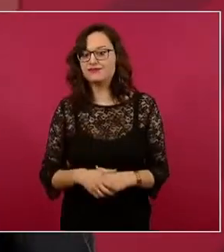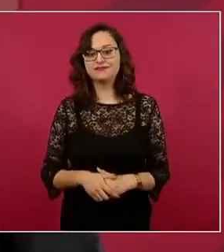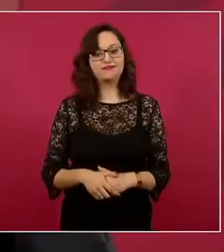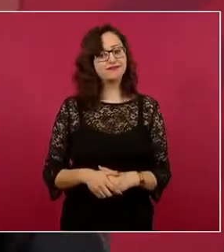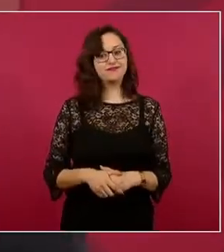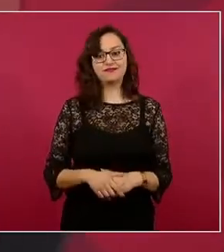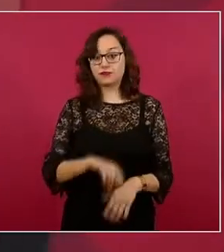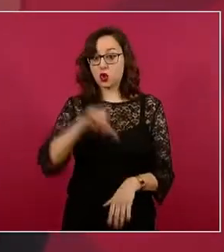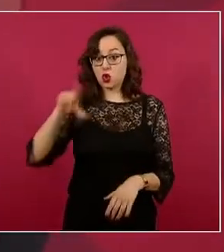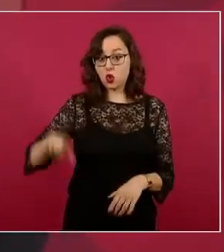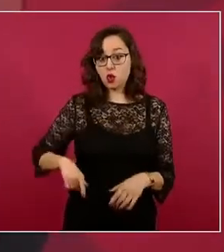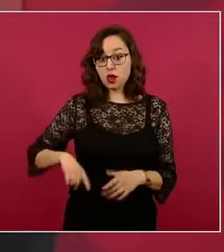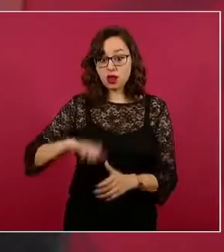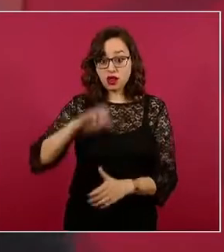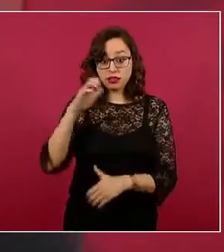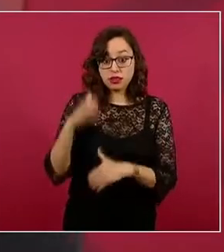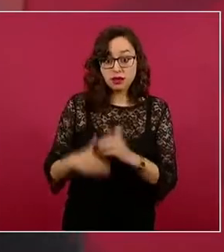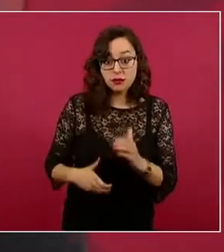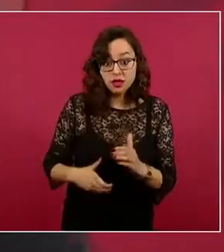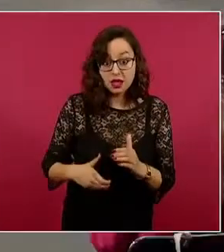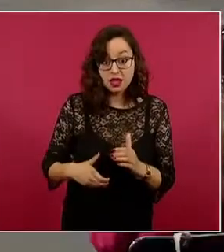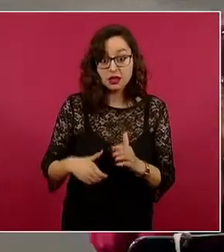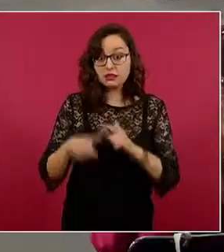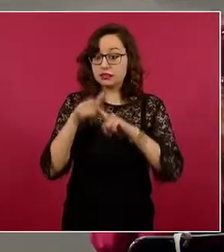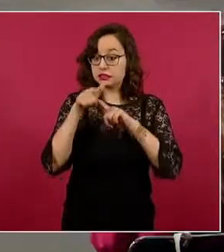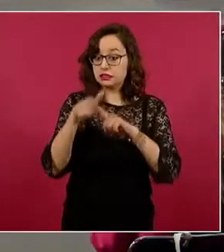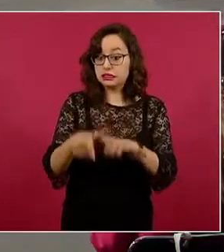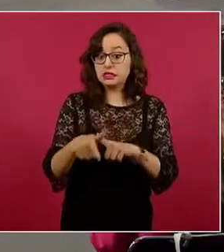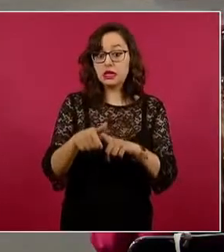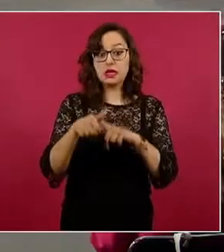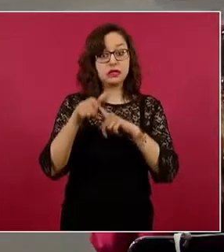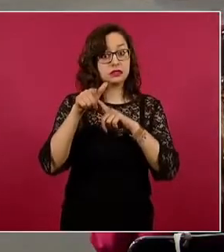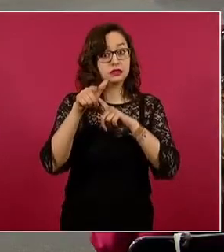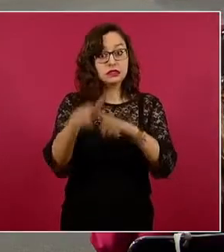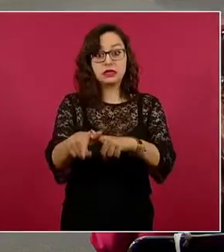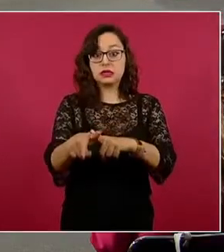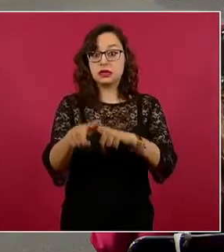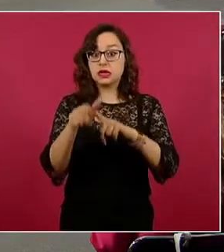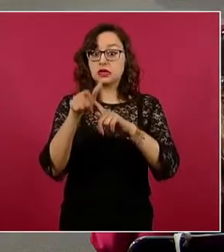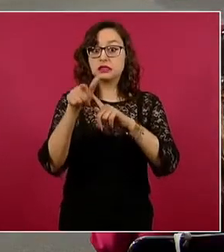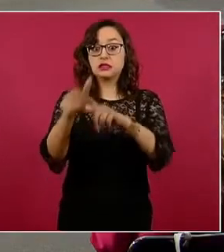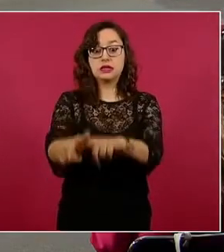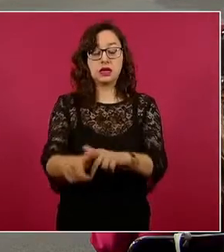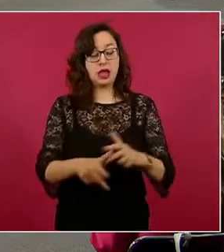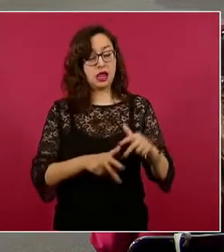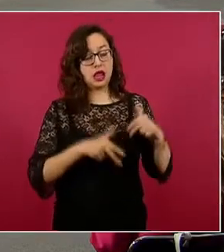Termina un gobierno y continúa la deuda. Se heredan.